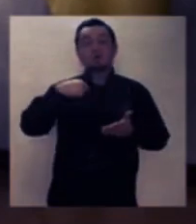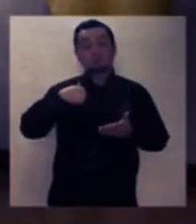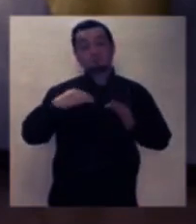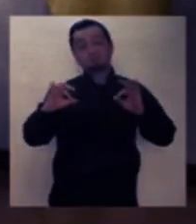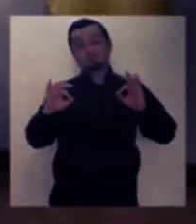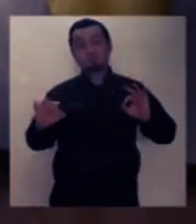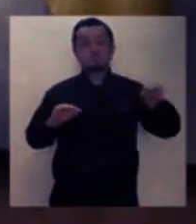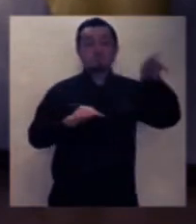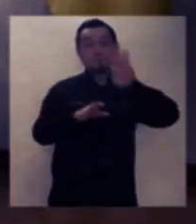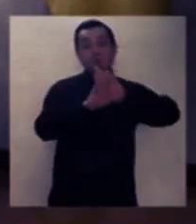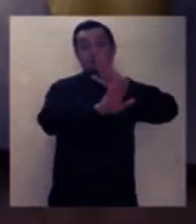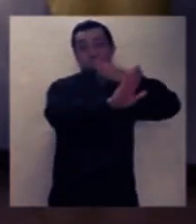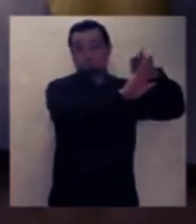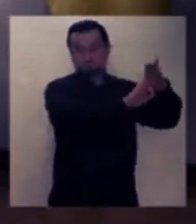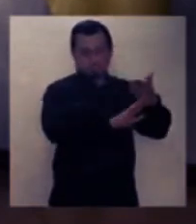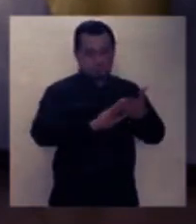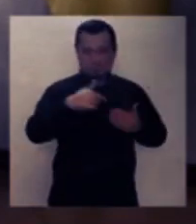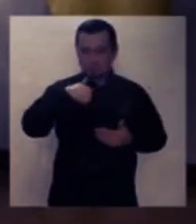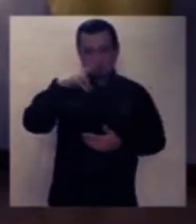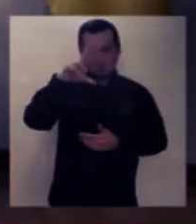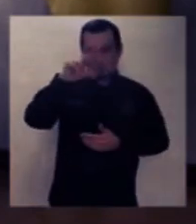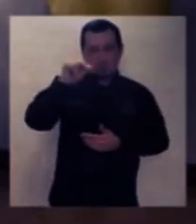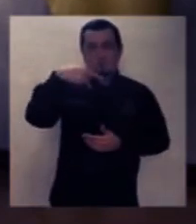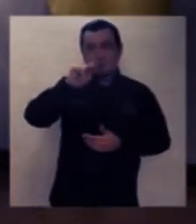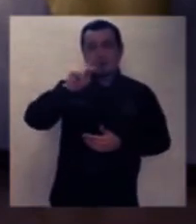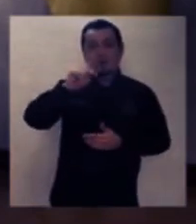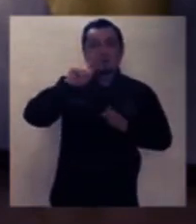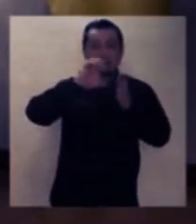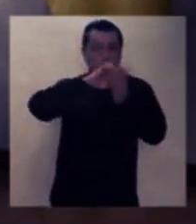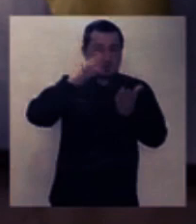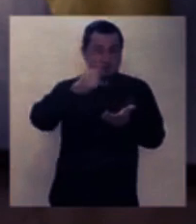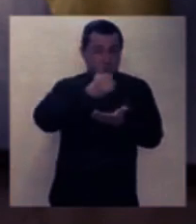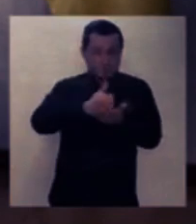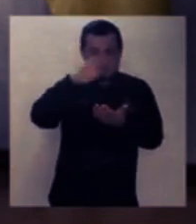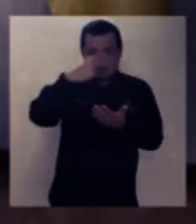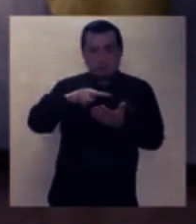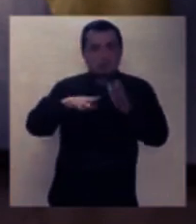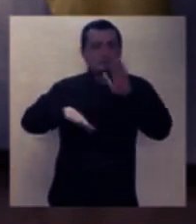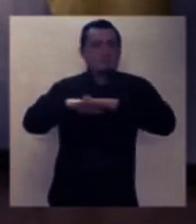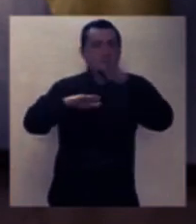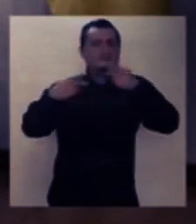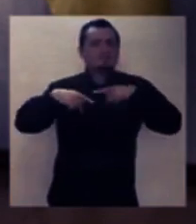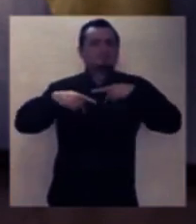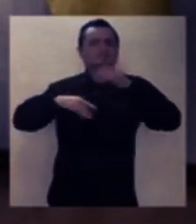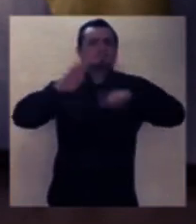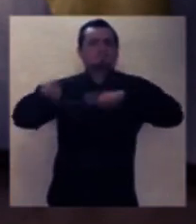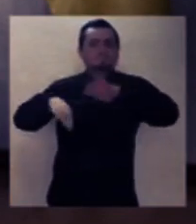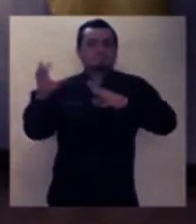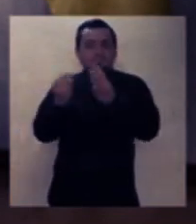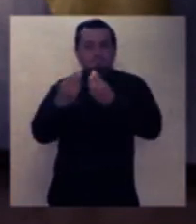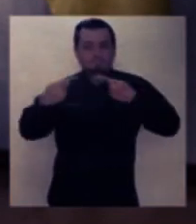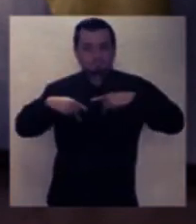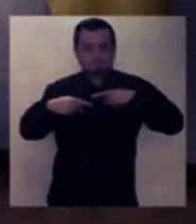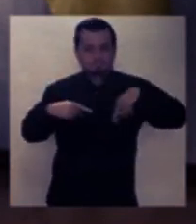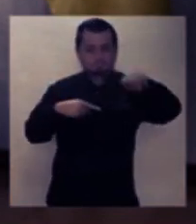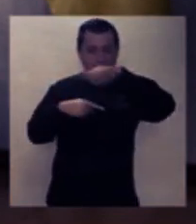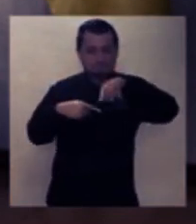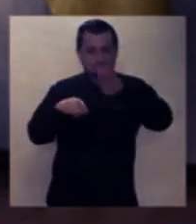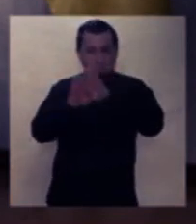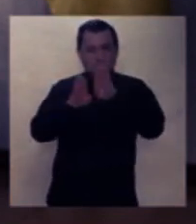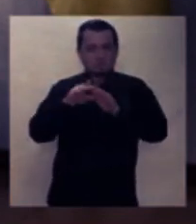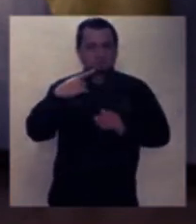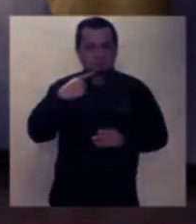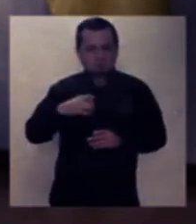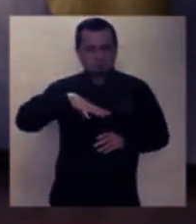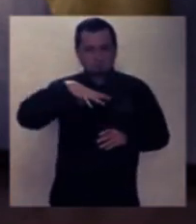comparar cuando se habla de esto, basta decir que la Ciudad de México tiene hoy 8 veces más muertes que nuestro estado. Por eso podemos estar orgullosos